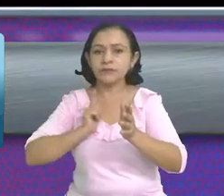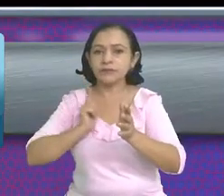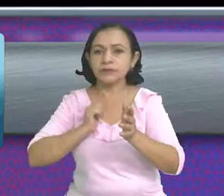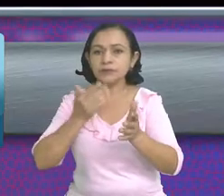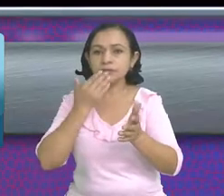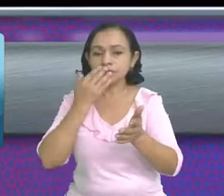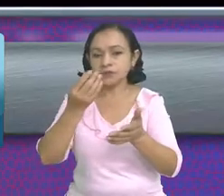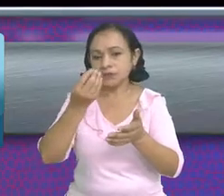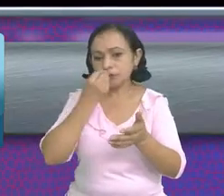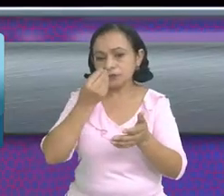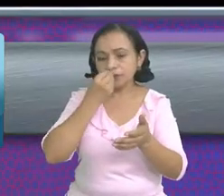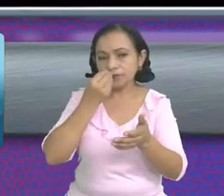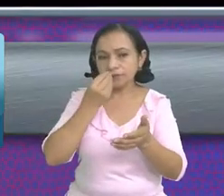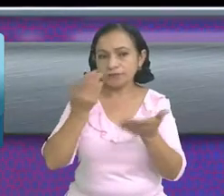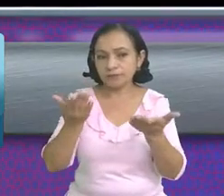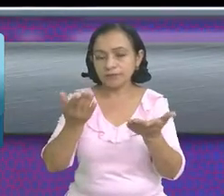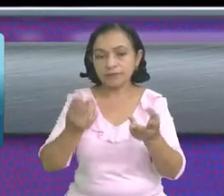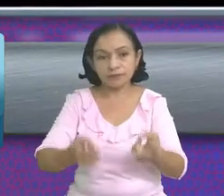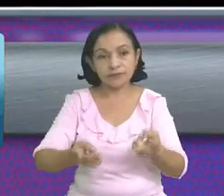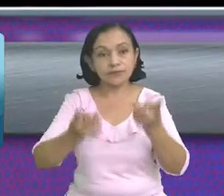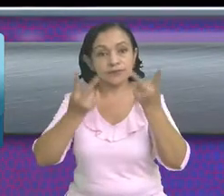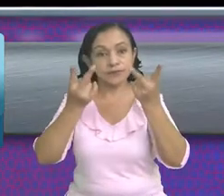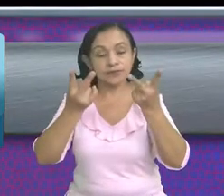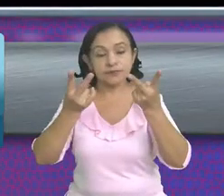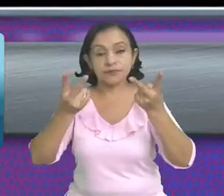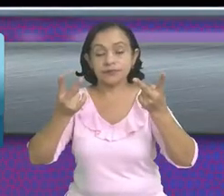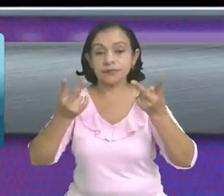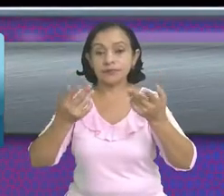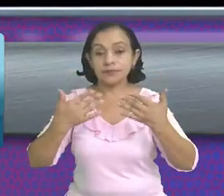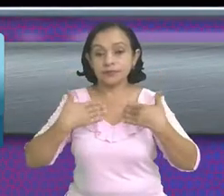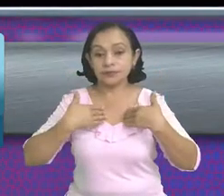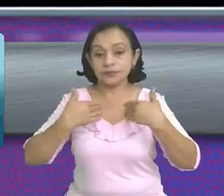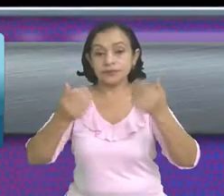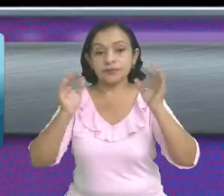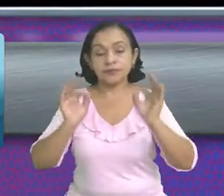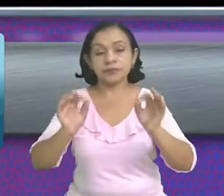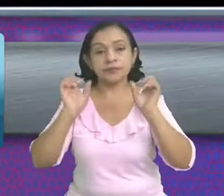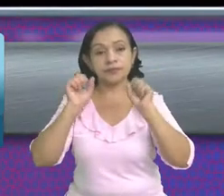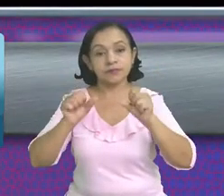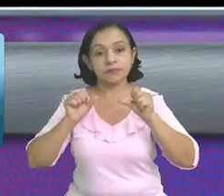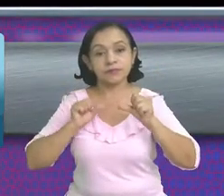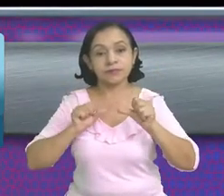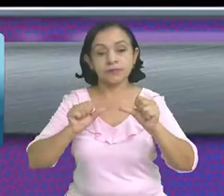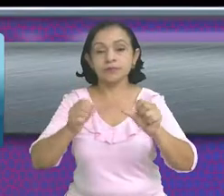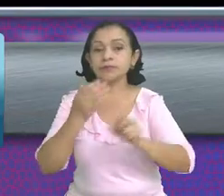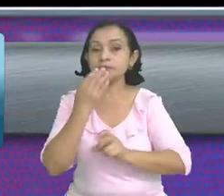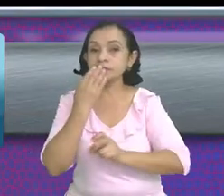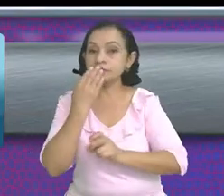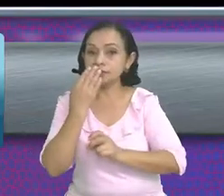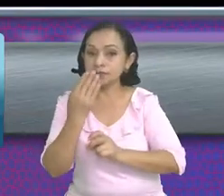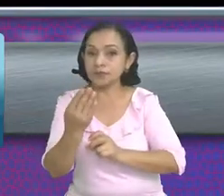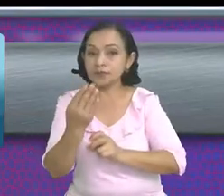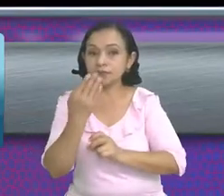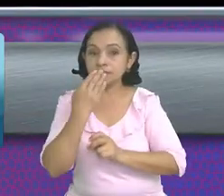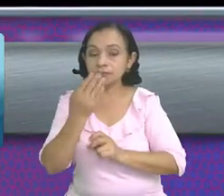adecuada alimentación y un estilo de vida saludable, puedes mantener un buen